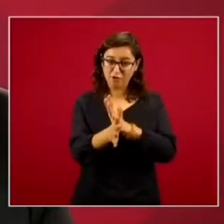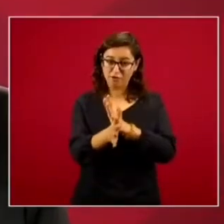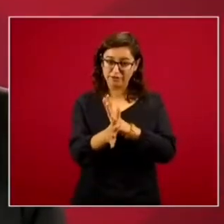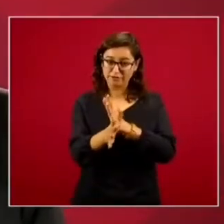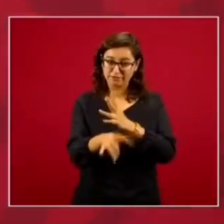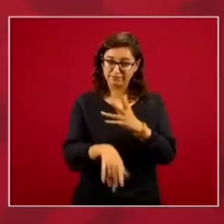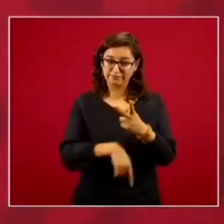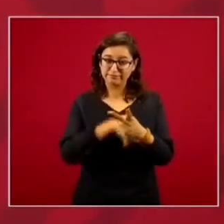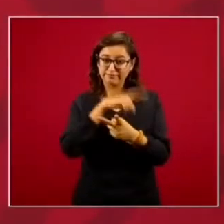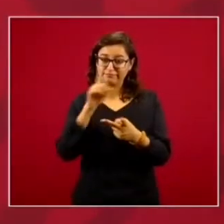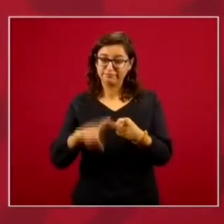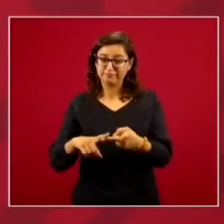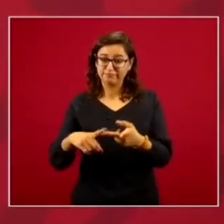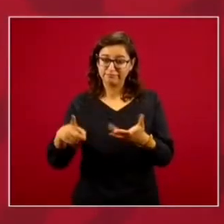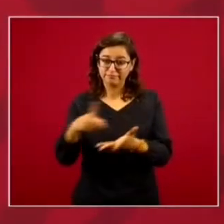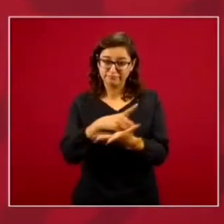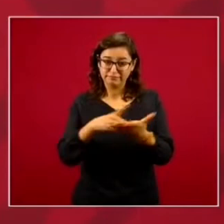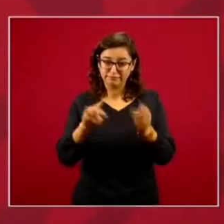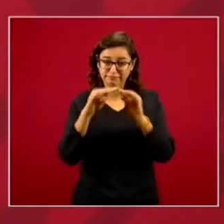contra el narcotráfico